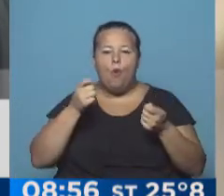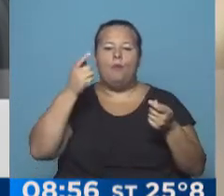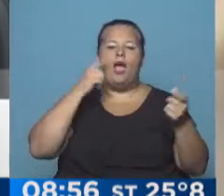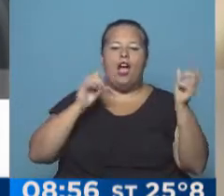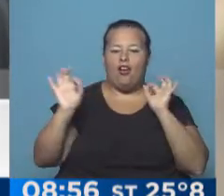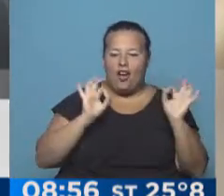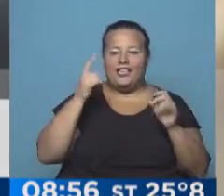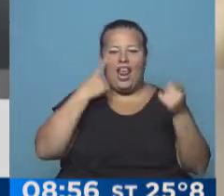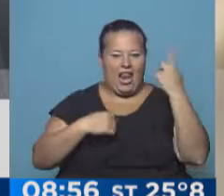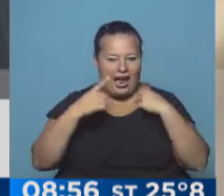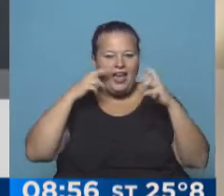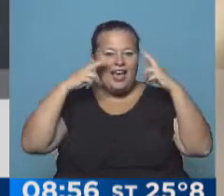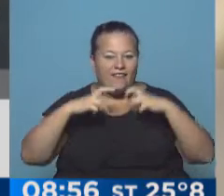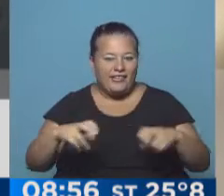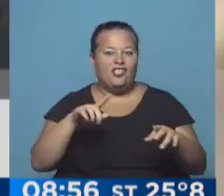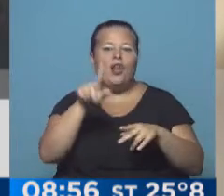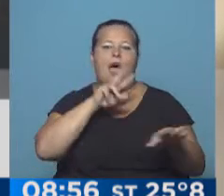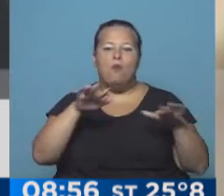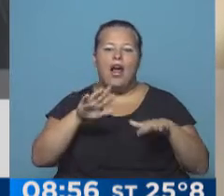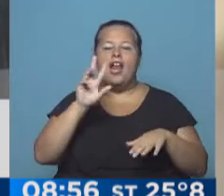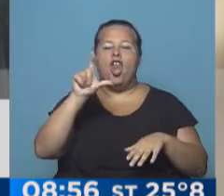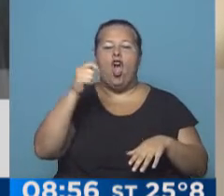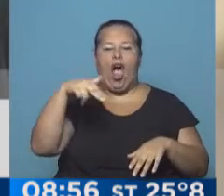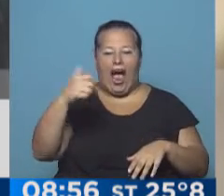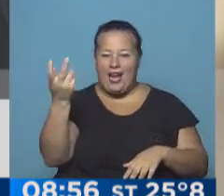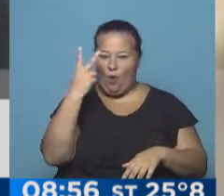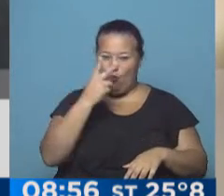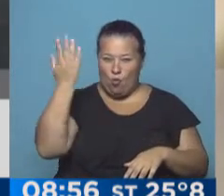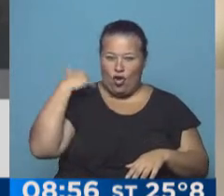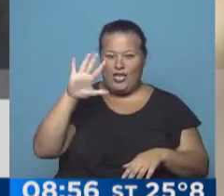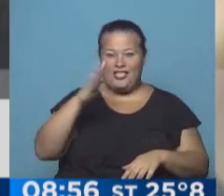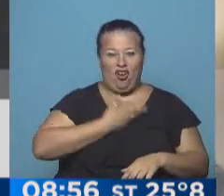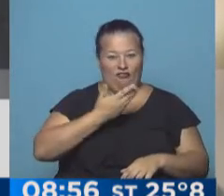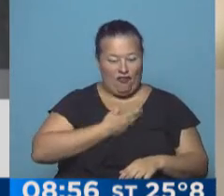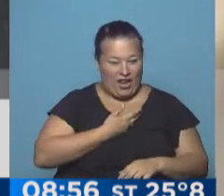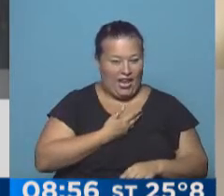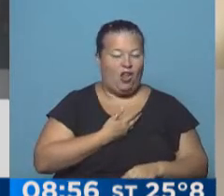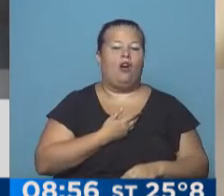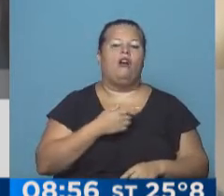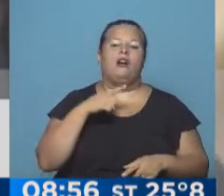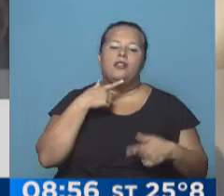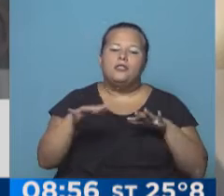Lágrimas. La investigación de la activista Loana Berkins, fallecida el 5 de febrero pasado,